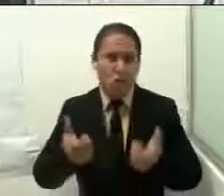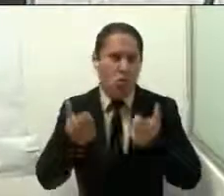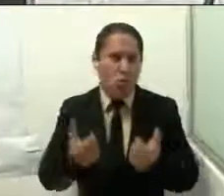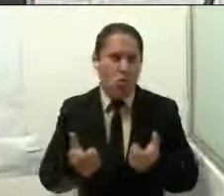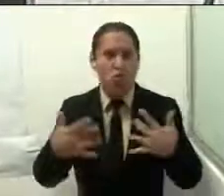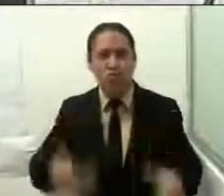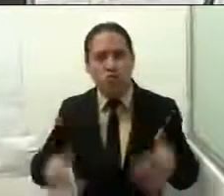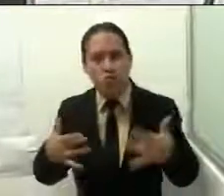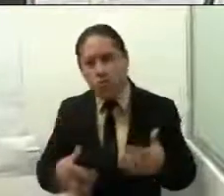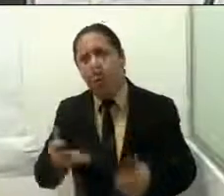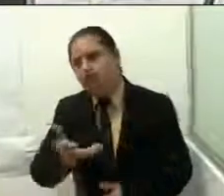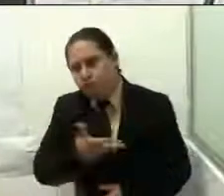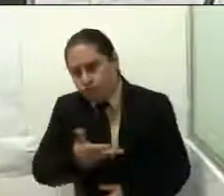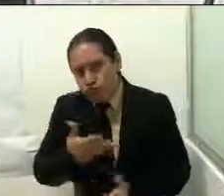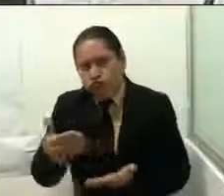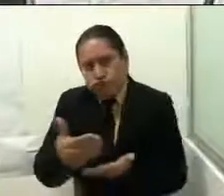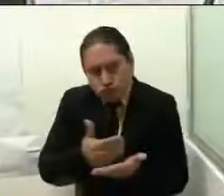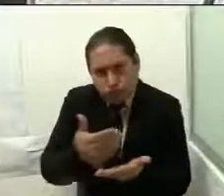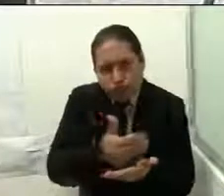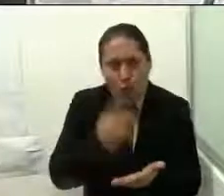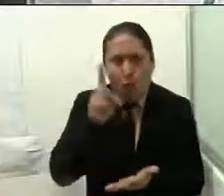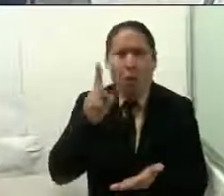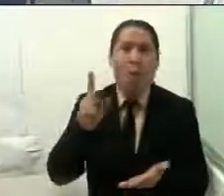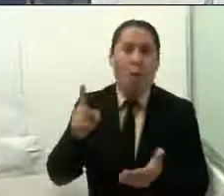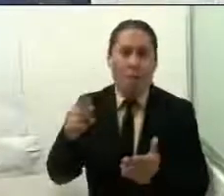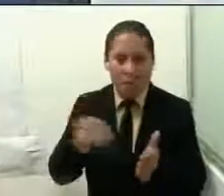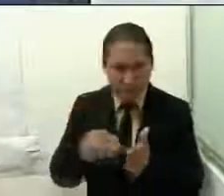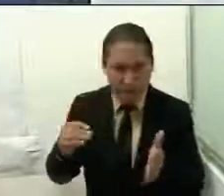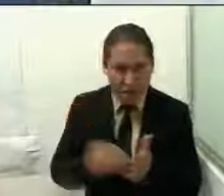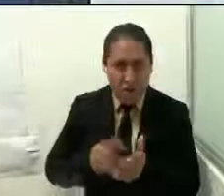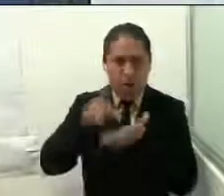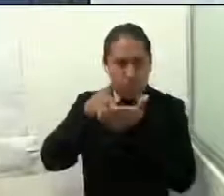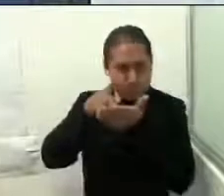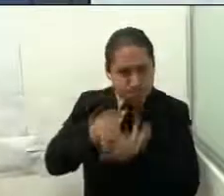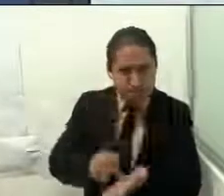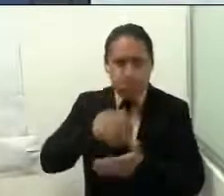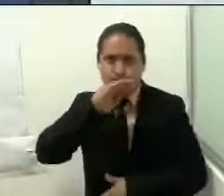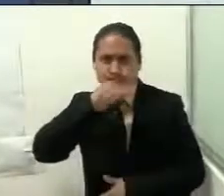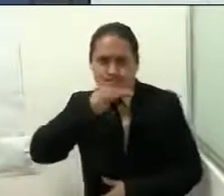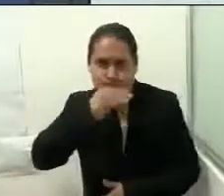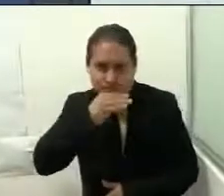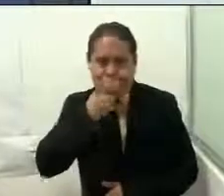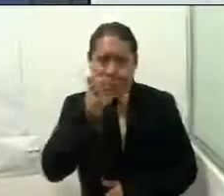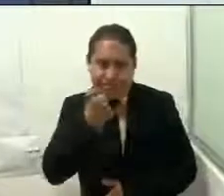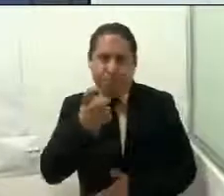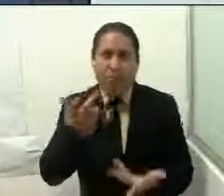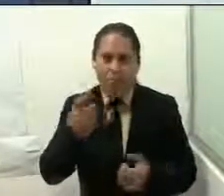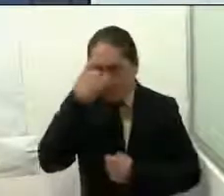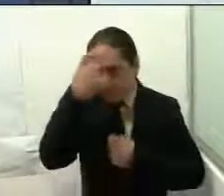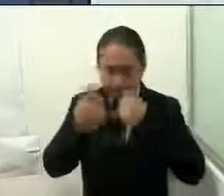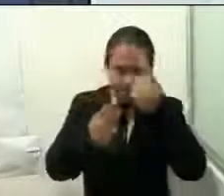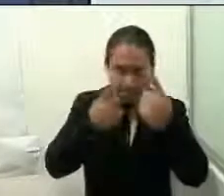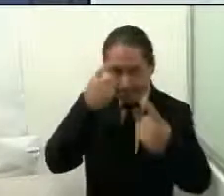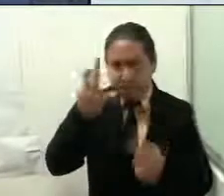obtener un millón 780 mil toneladas de grano apoyando la creación de